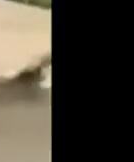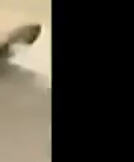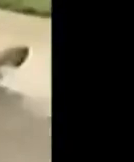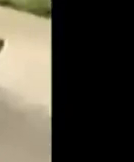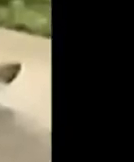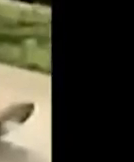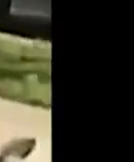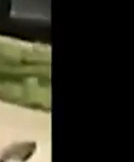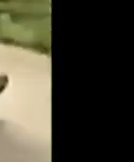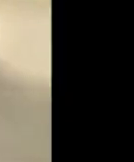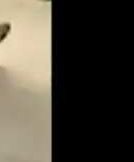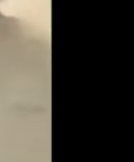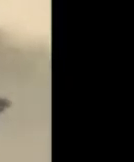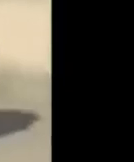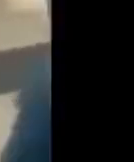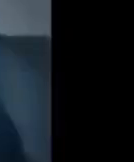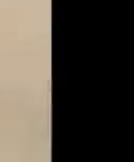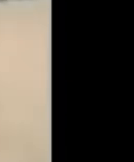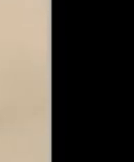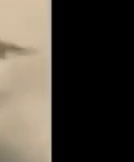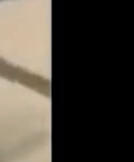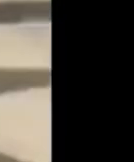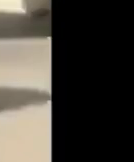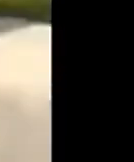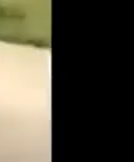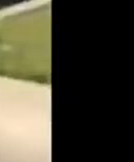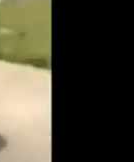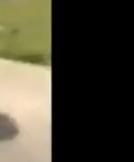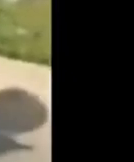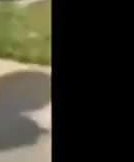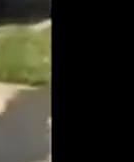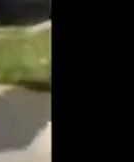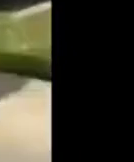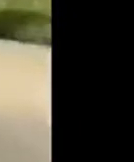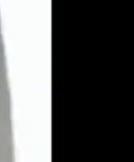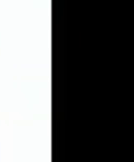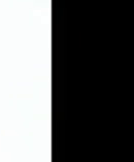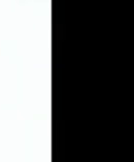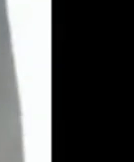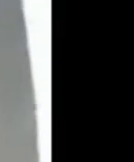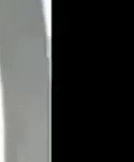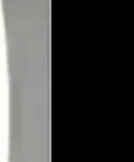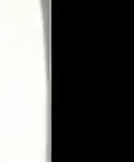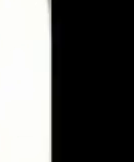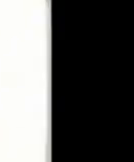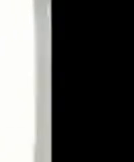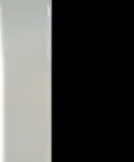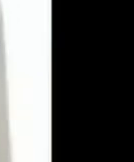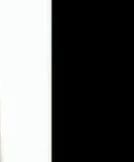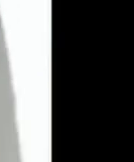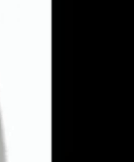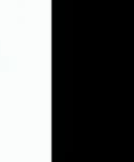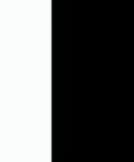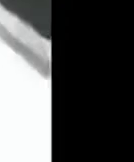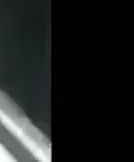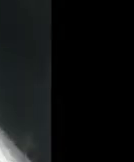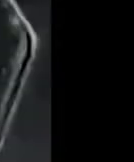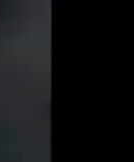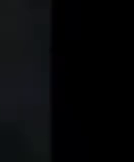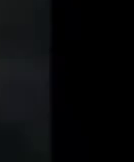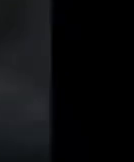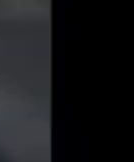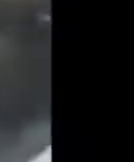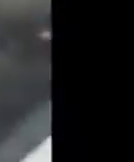A 2 semanas de llevarse a cabo el operativo en Culiacán, Sinaloa, donde se capturó y posteriormente se dejó en libertad a Ovidio